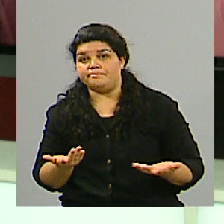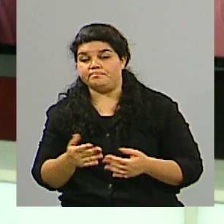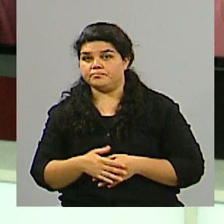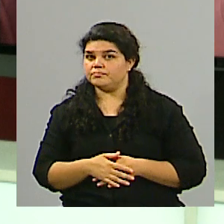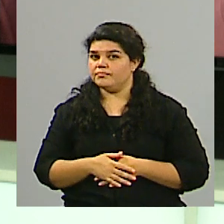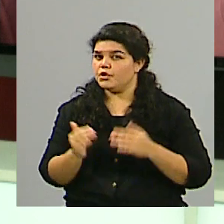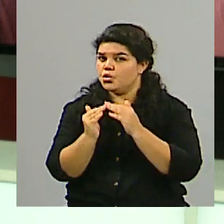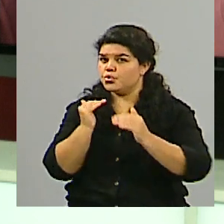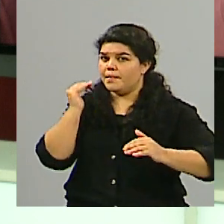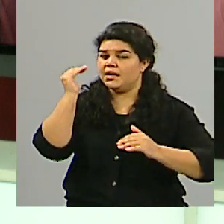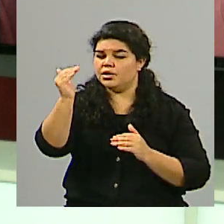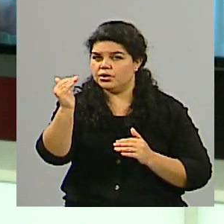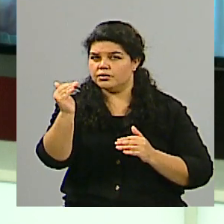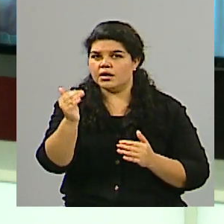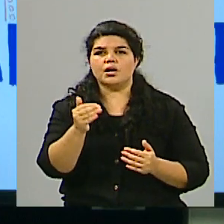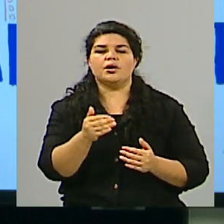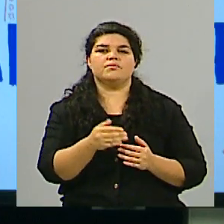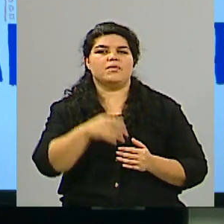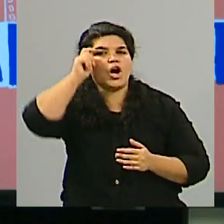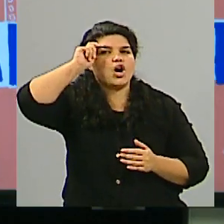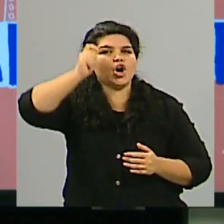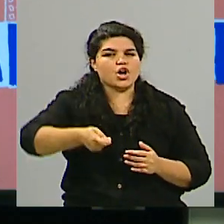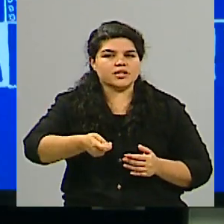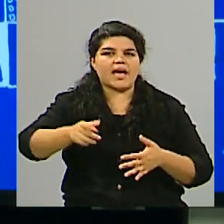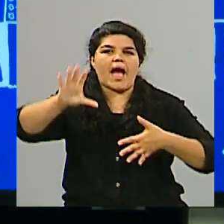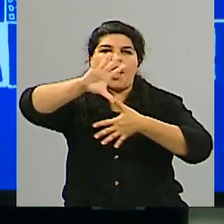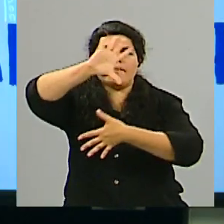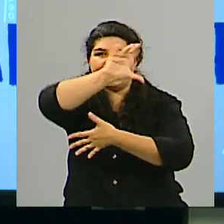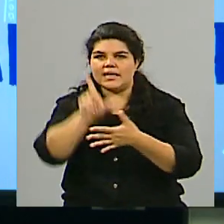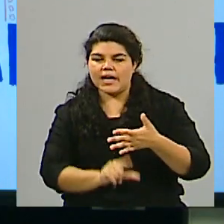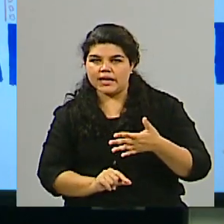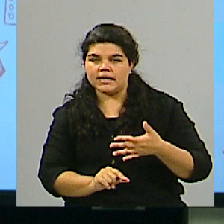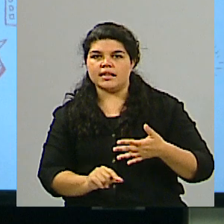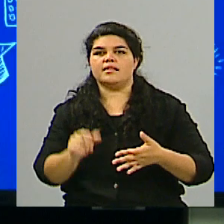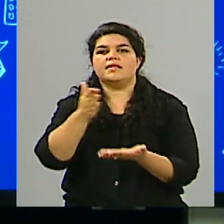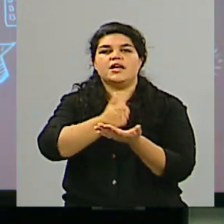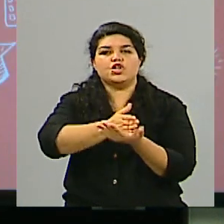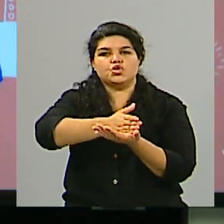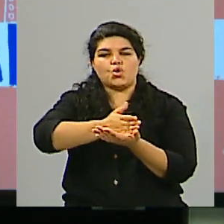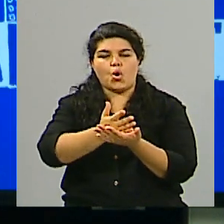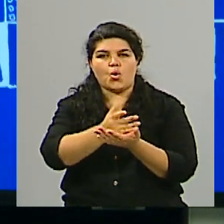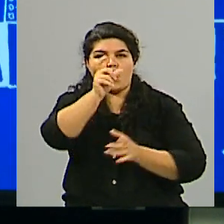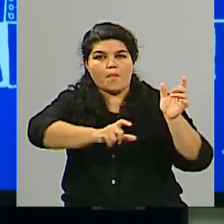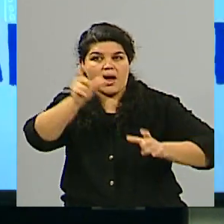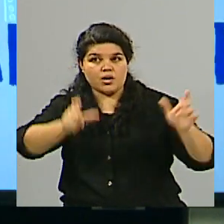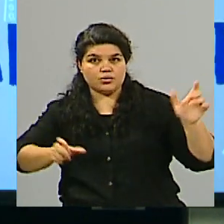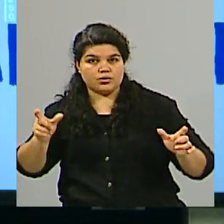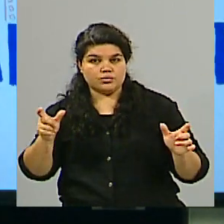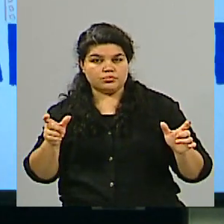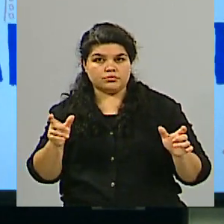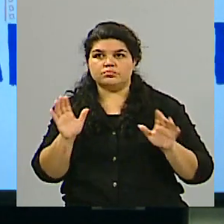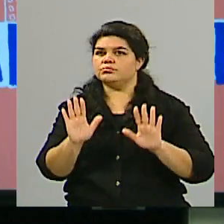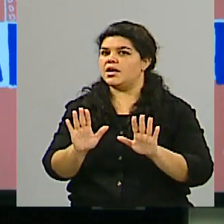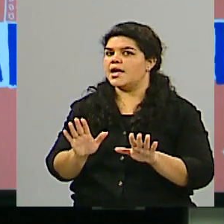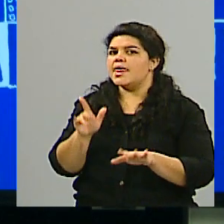podría ser la Corte Interamericana de Derechos Humanos. Pues se puede llevar el caso ante la Corte Interamericana de Derechos Humanos, pero la Corte Interamericana de Derechos Humanos no